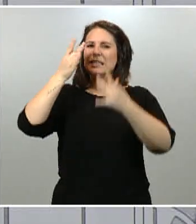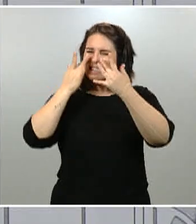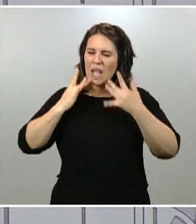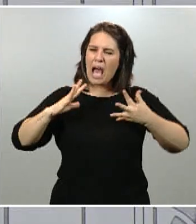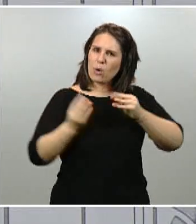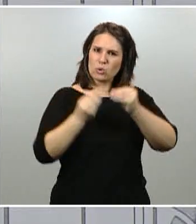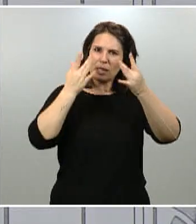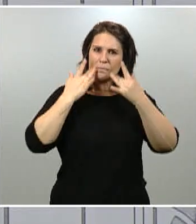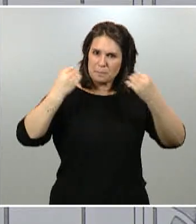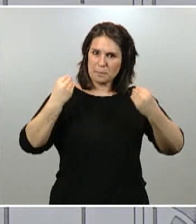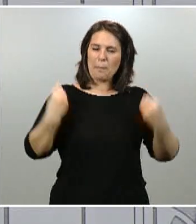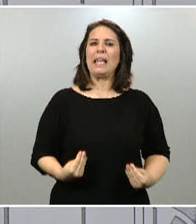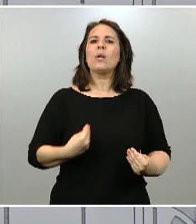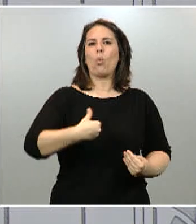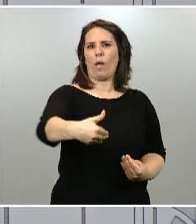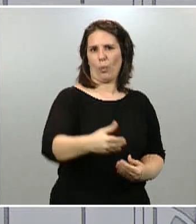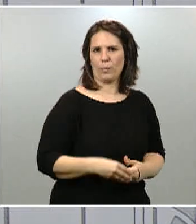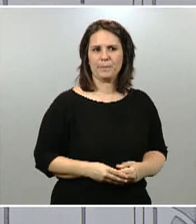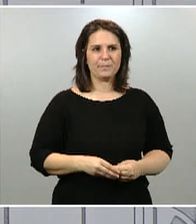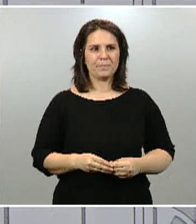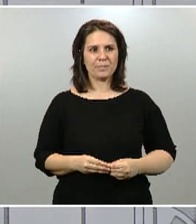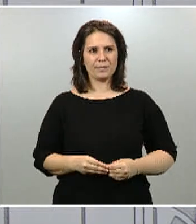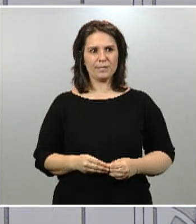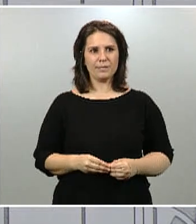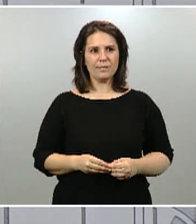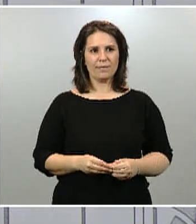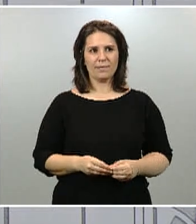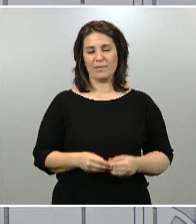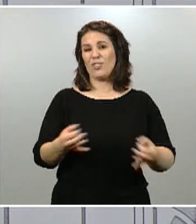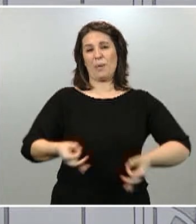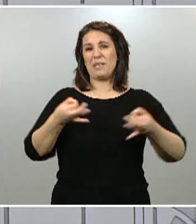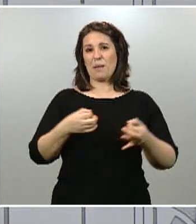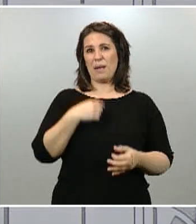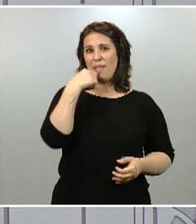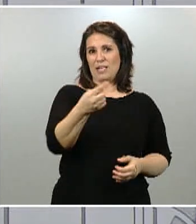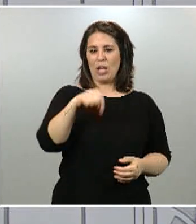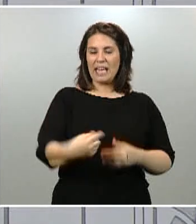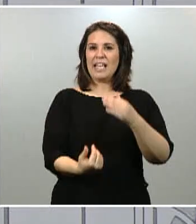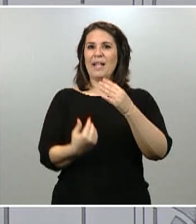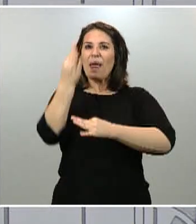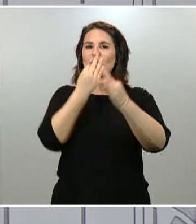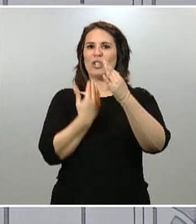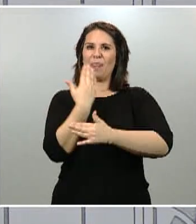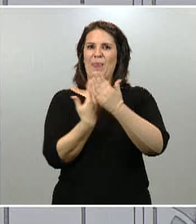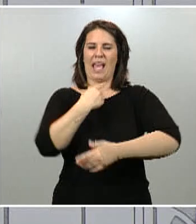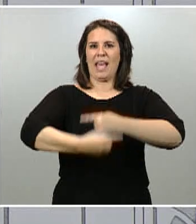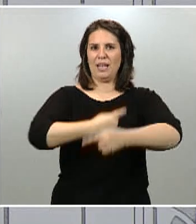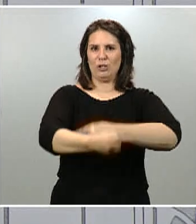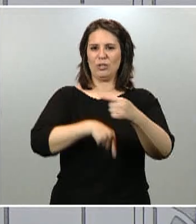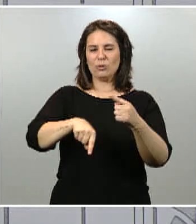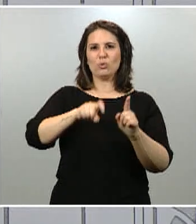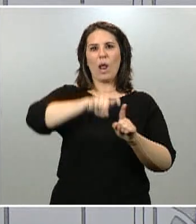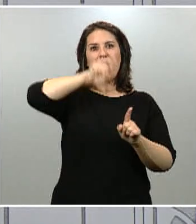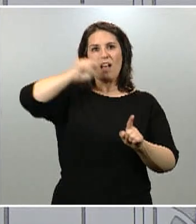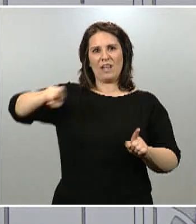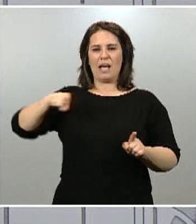Como siempre les digo, aquí estamos dando datos diarios. Alguna vez presentamos alguna gráfica que representa la evolución, pero sí que